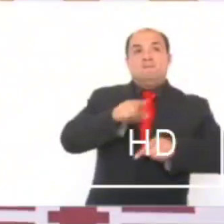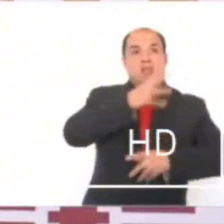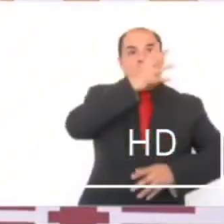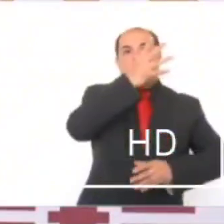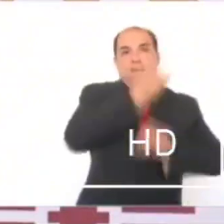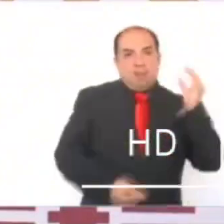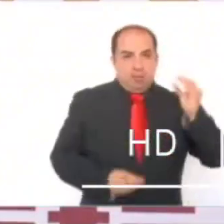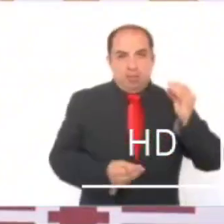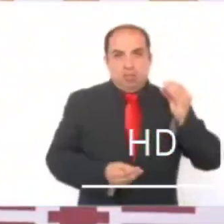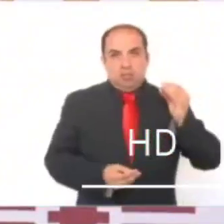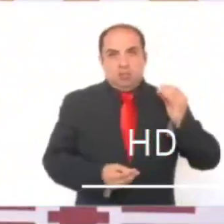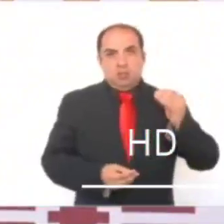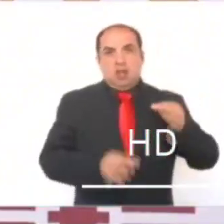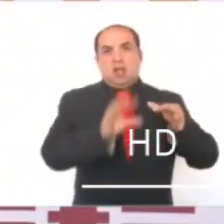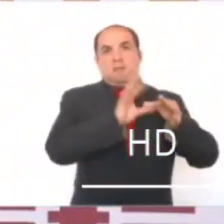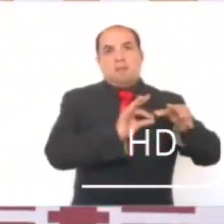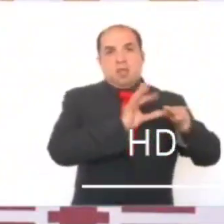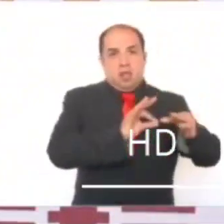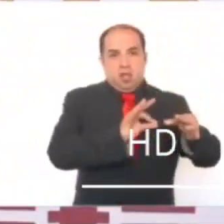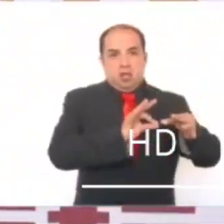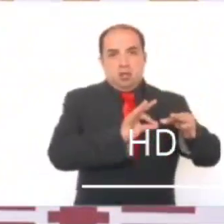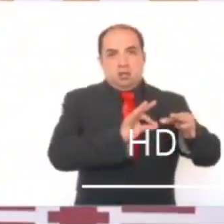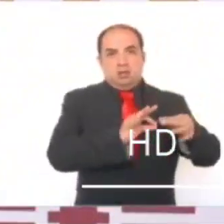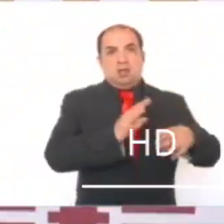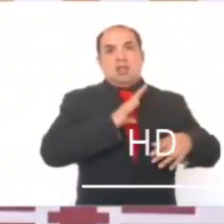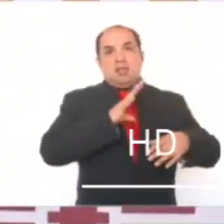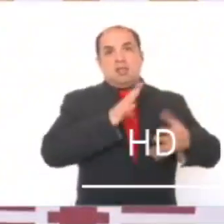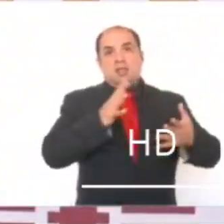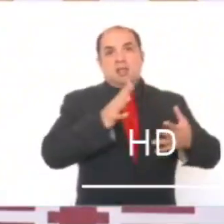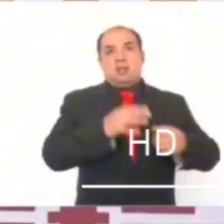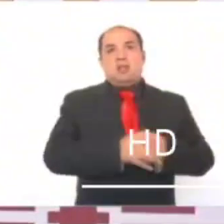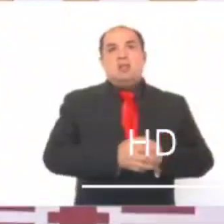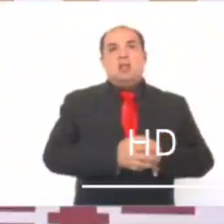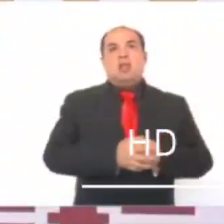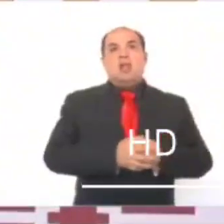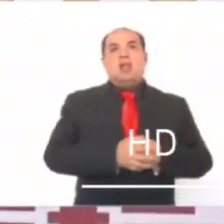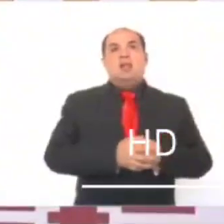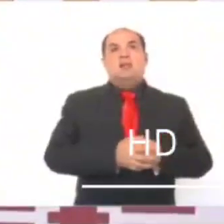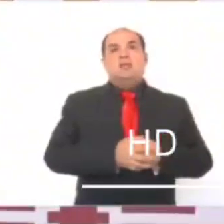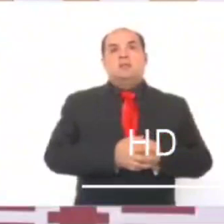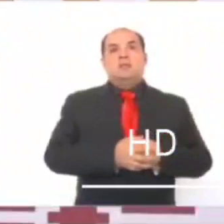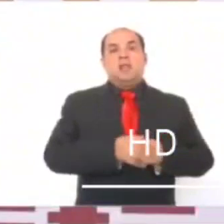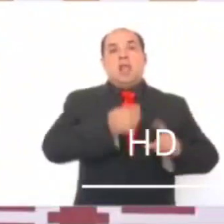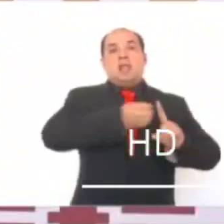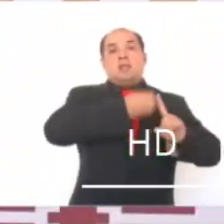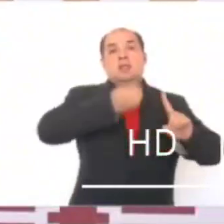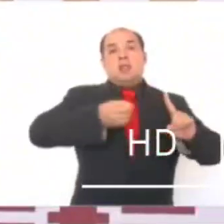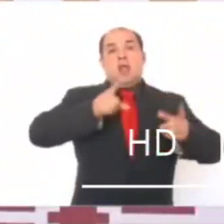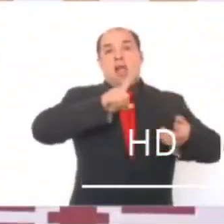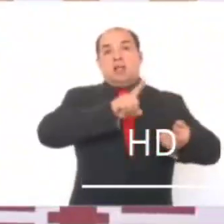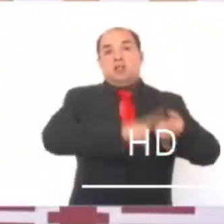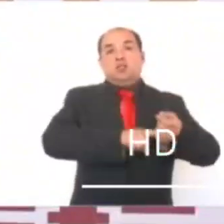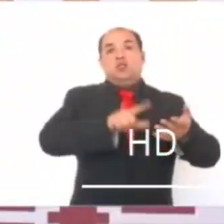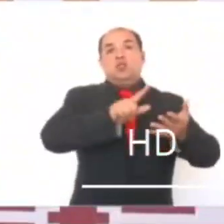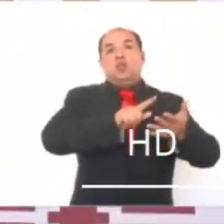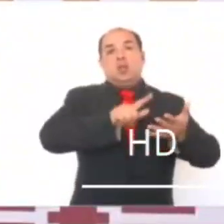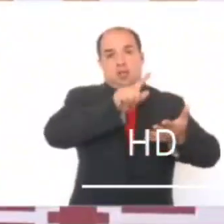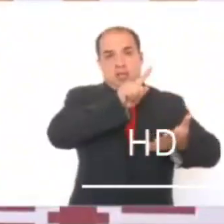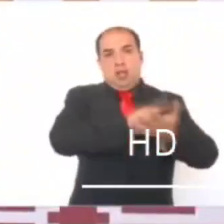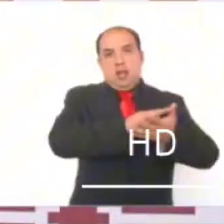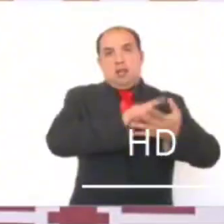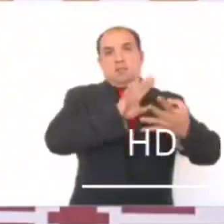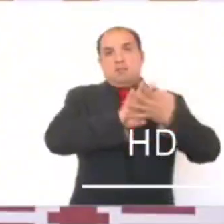escapar argumentando que había defectos en la tipificación penal o que no